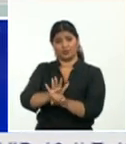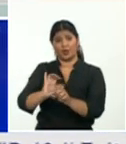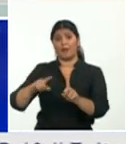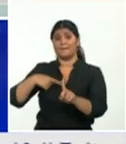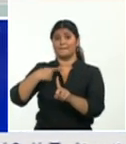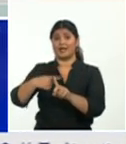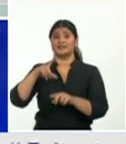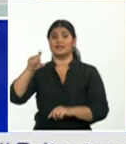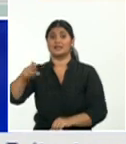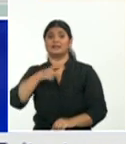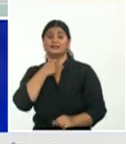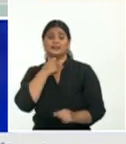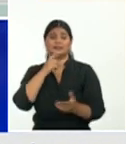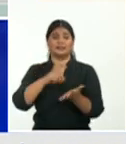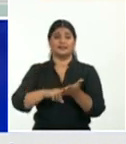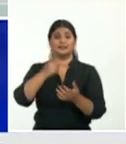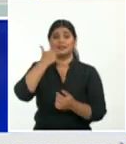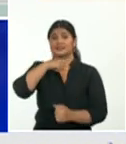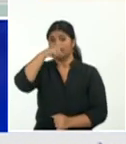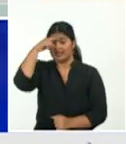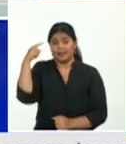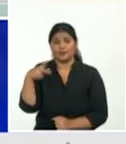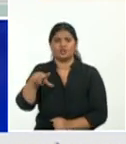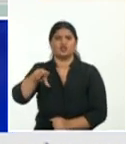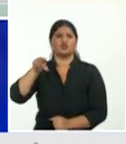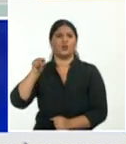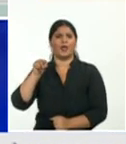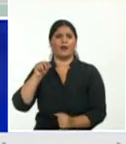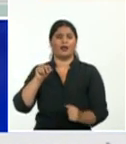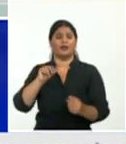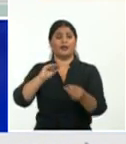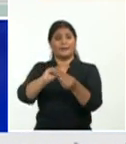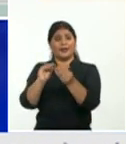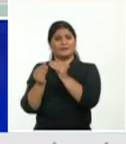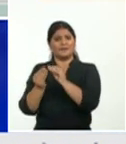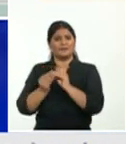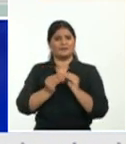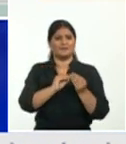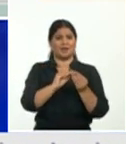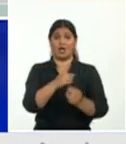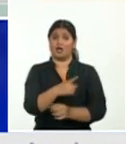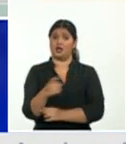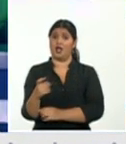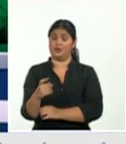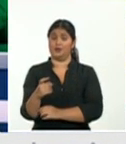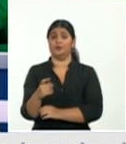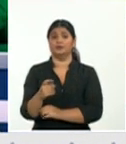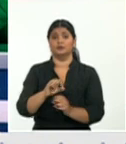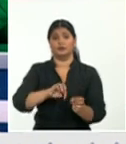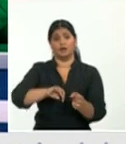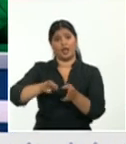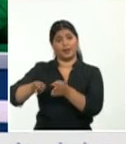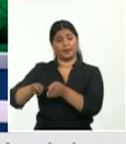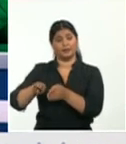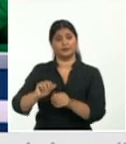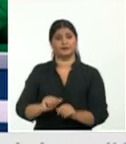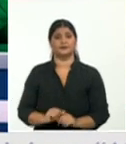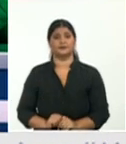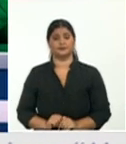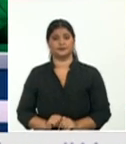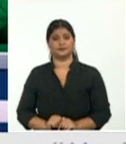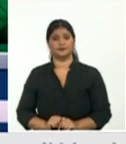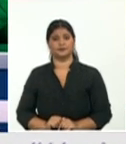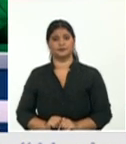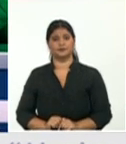permiten vislumbrar algo que nos va a ayudar mucho más adelante en el control de la